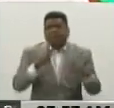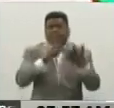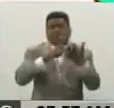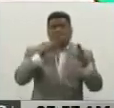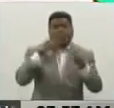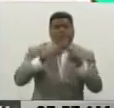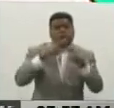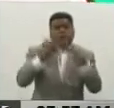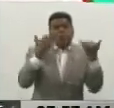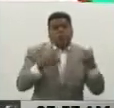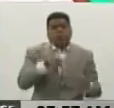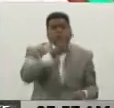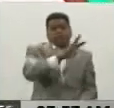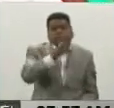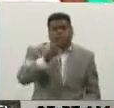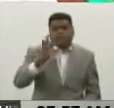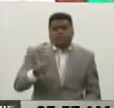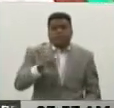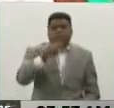web, que es